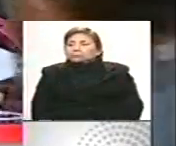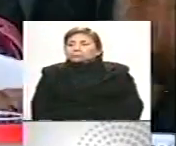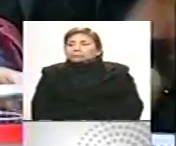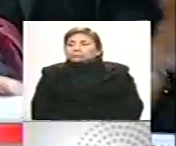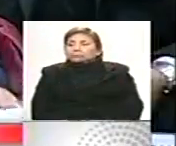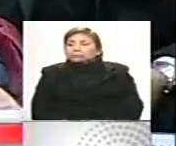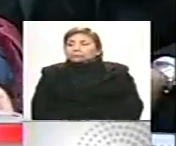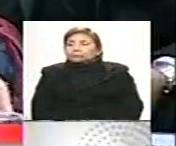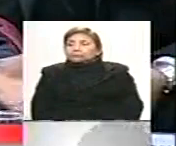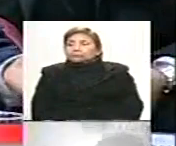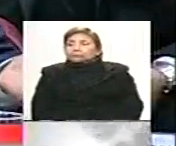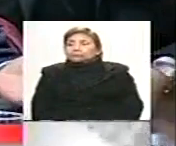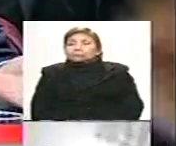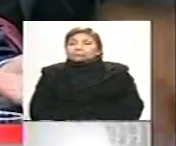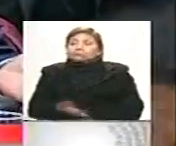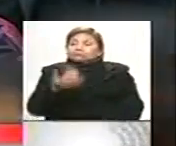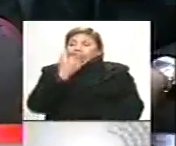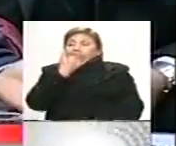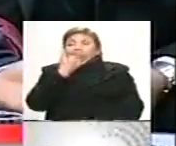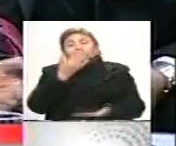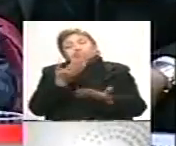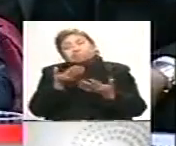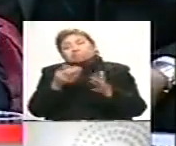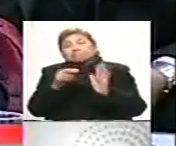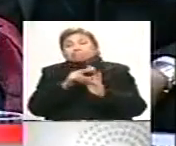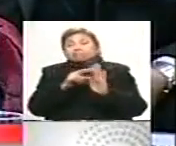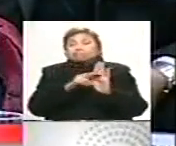Esa es la consecuencia de la norma.